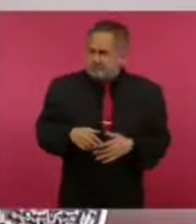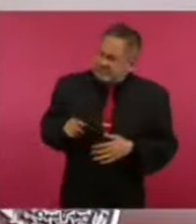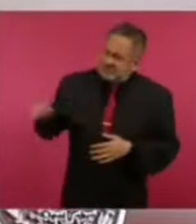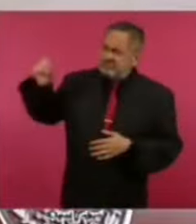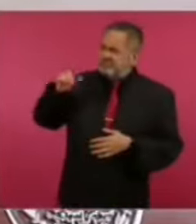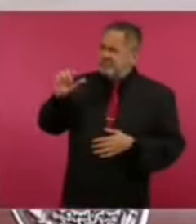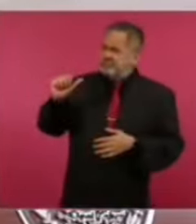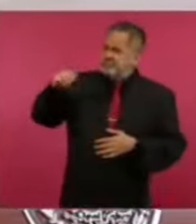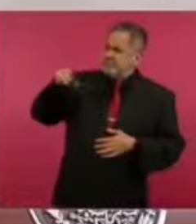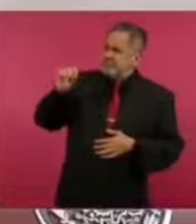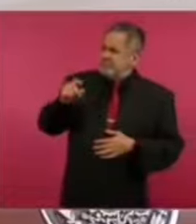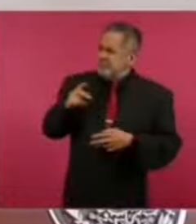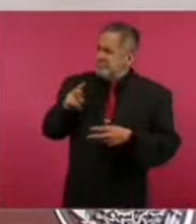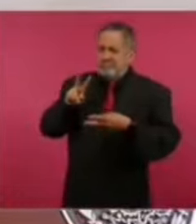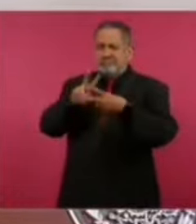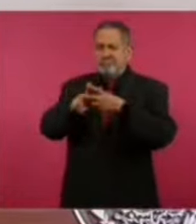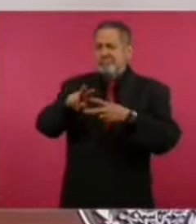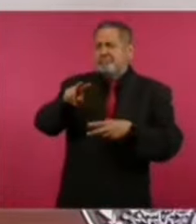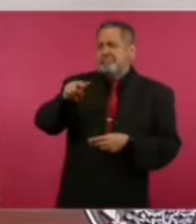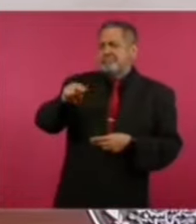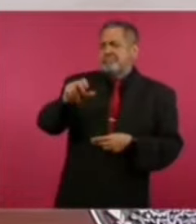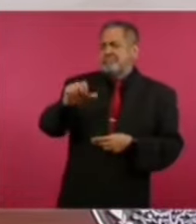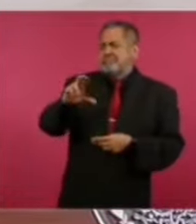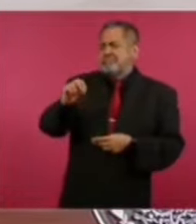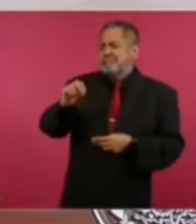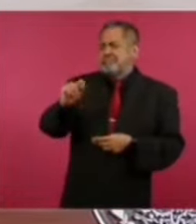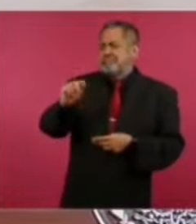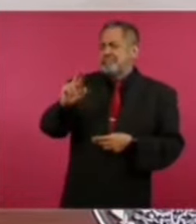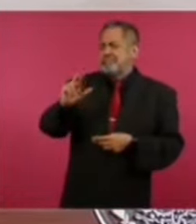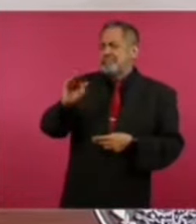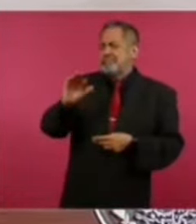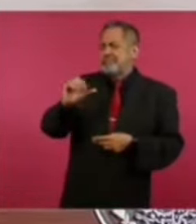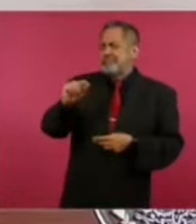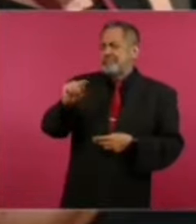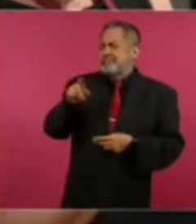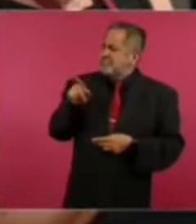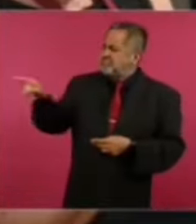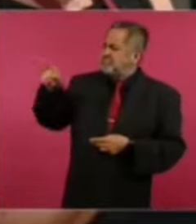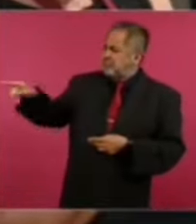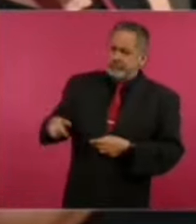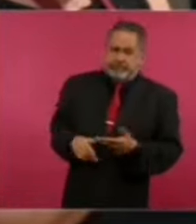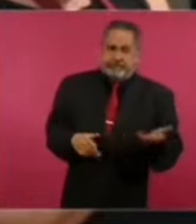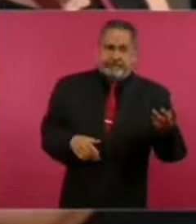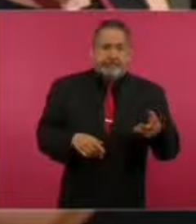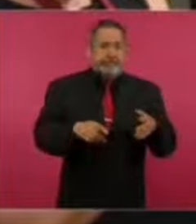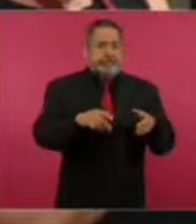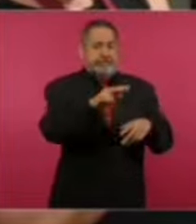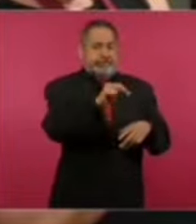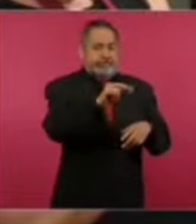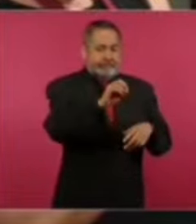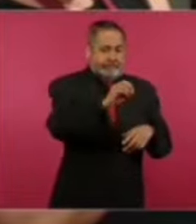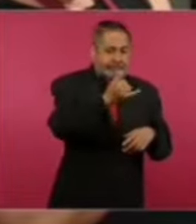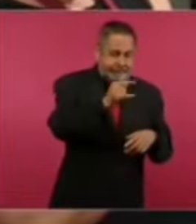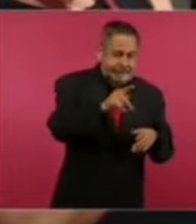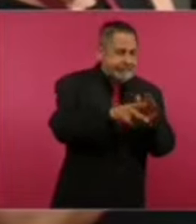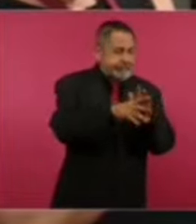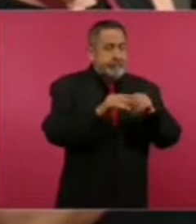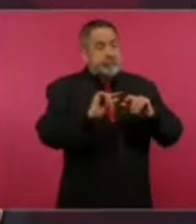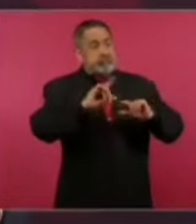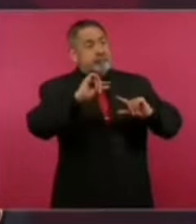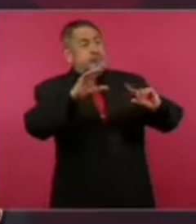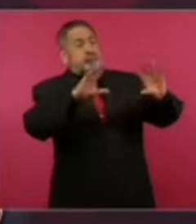¿no? Narcotraficante, presidente narcotraficante, y el New York Times traen a las